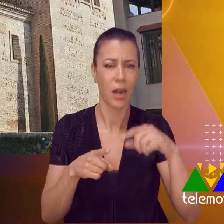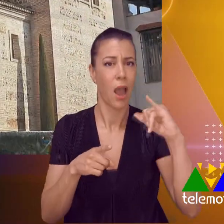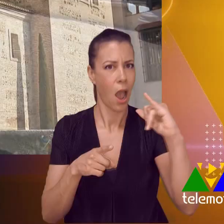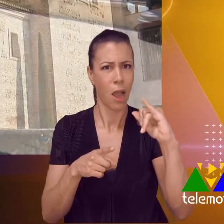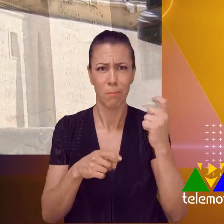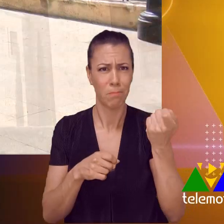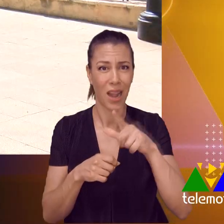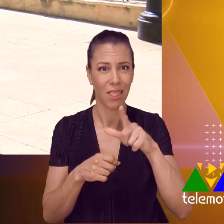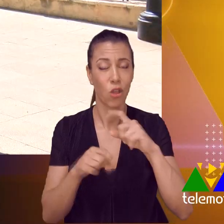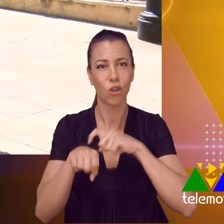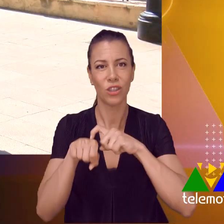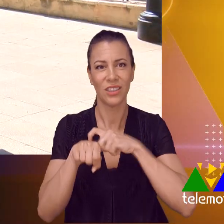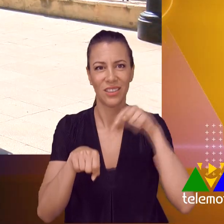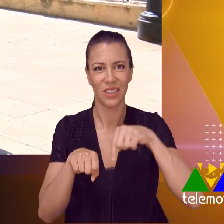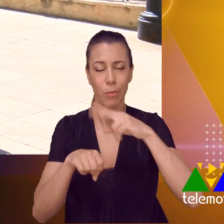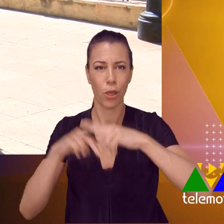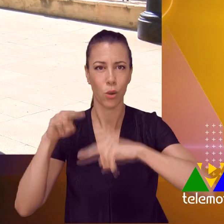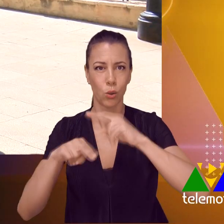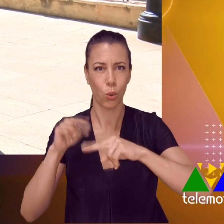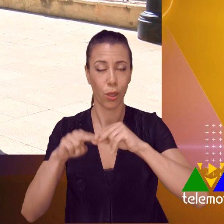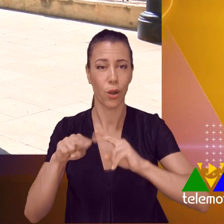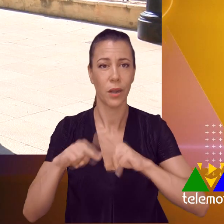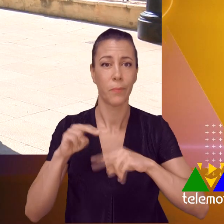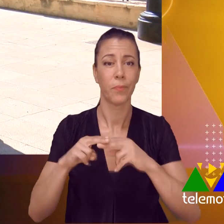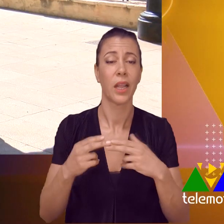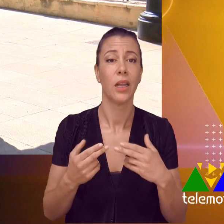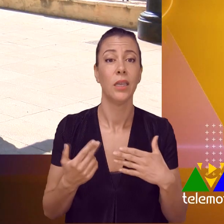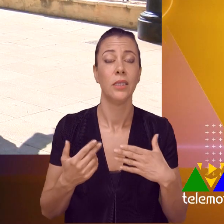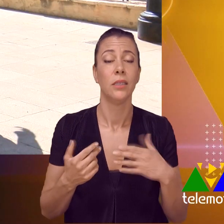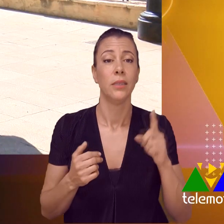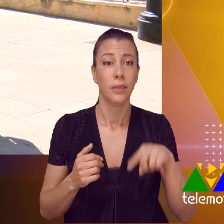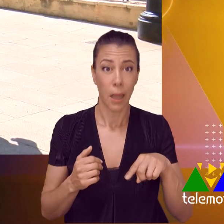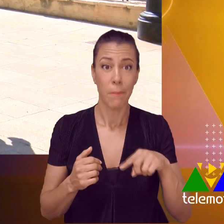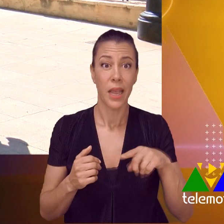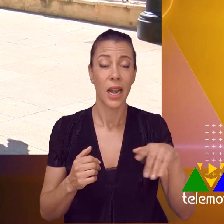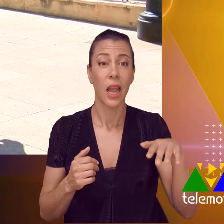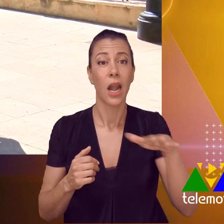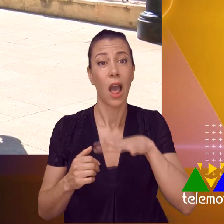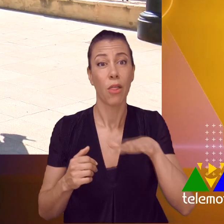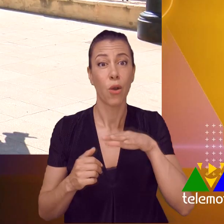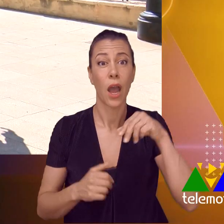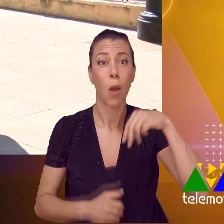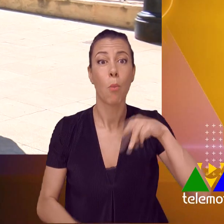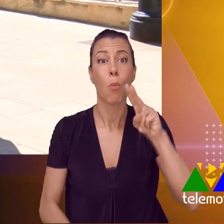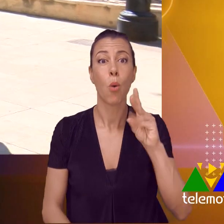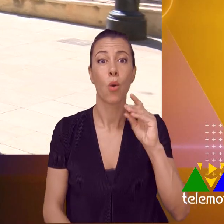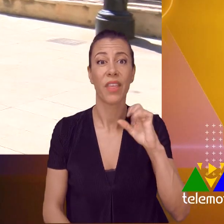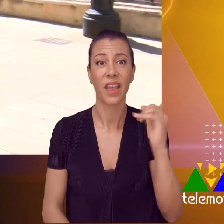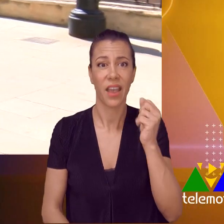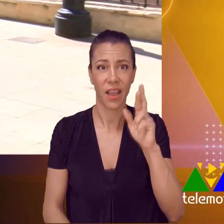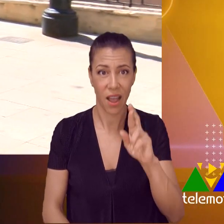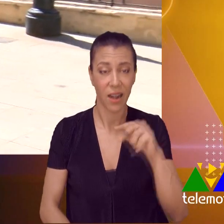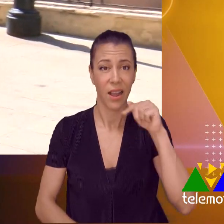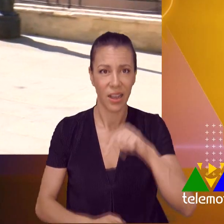similitud con este tipo de construcciones. Y a la parte mudéjar pues se le añade esa nave de crucero,